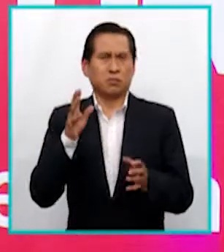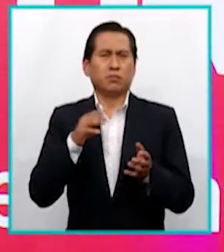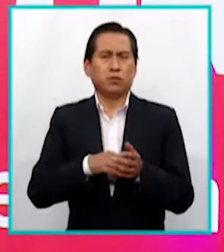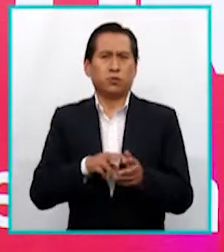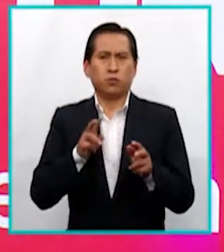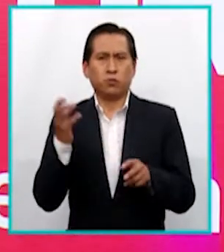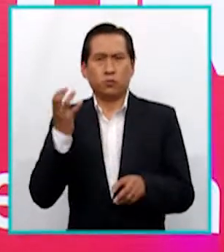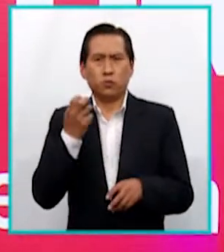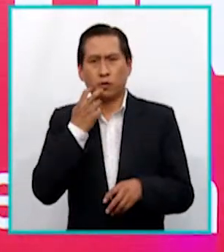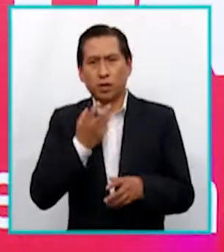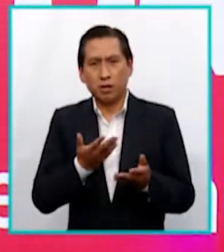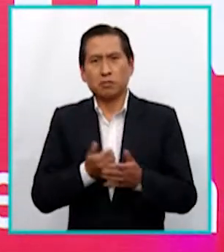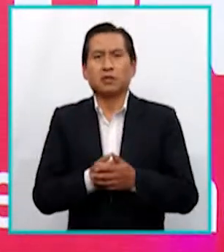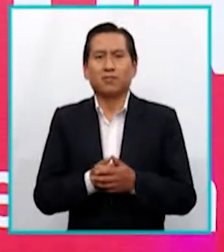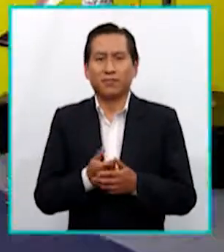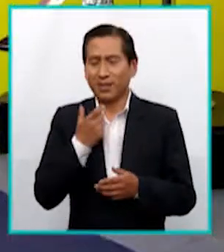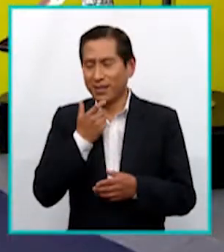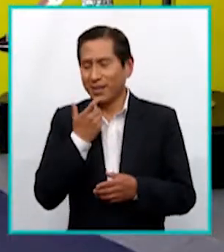mismo chico?